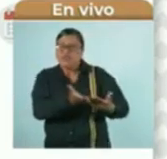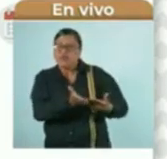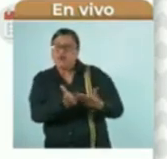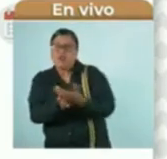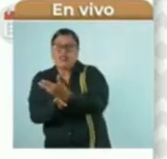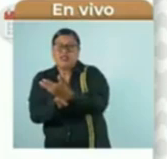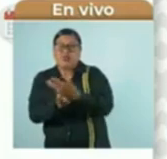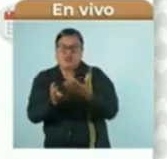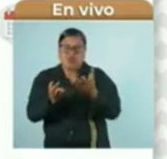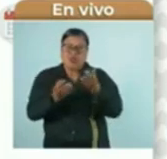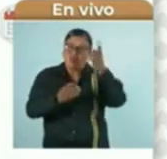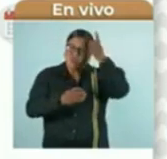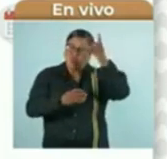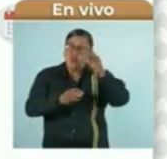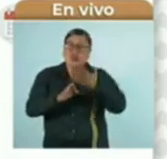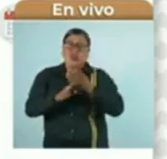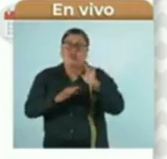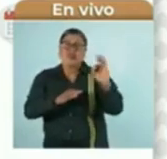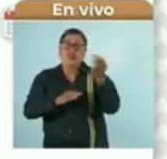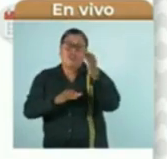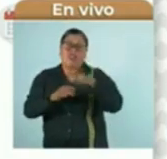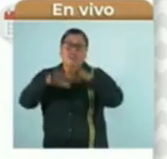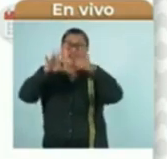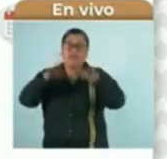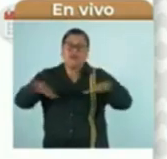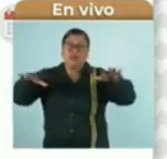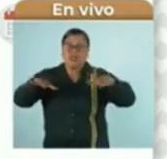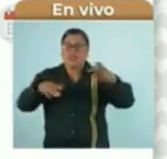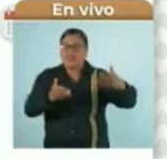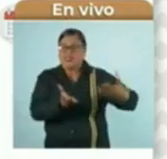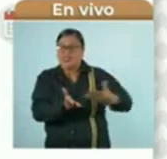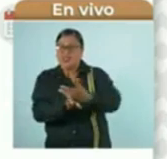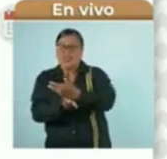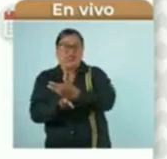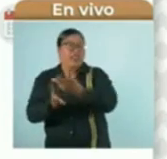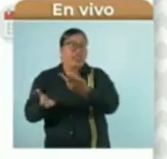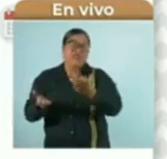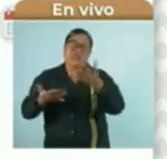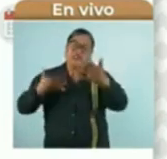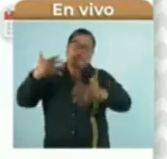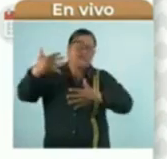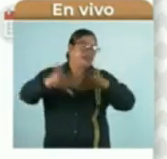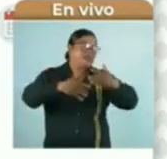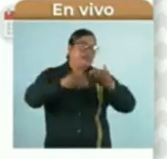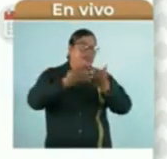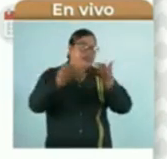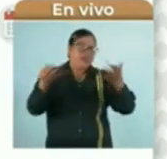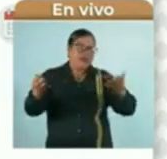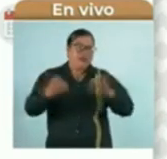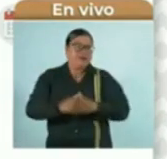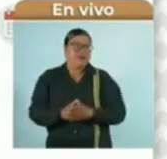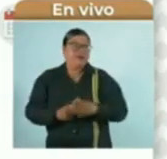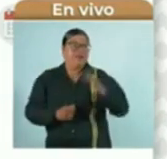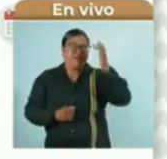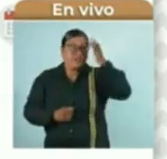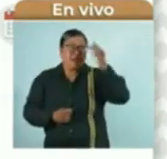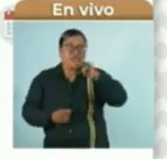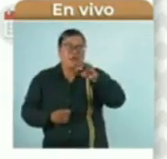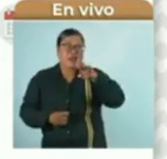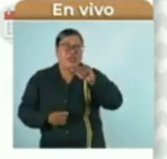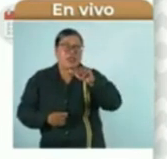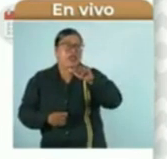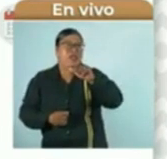zona federal marítima y se está generando un desgarriate en el litoral Santa María